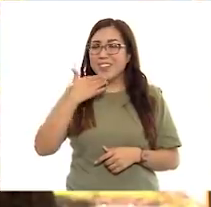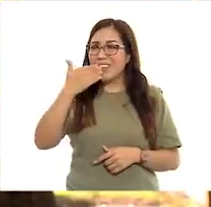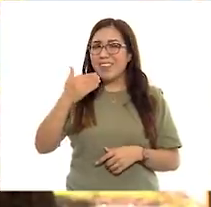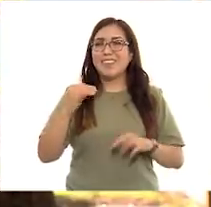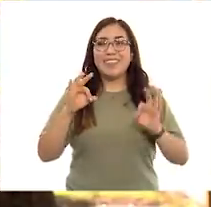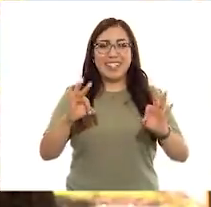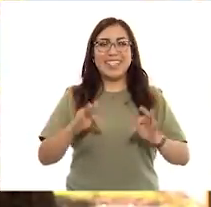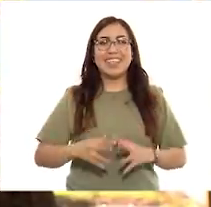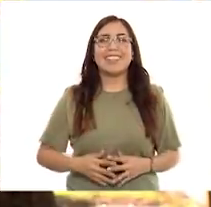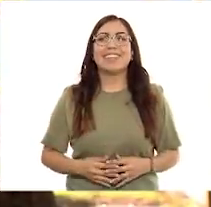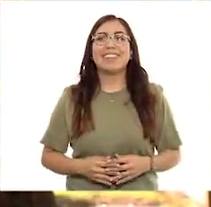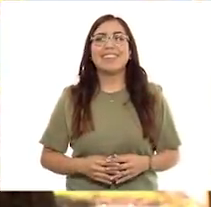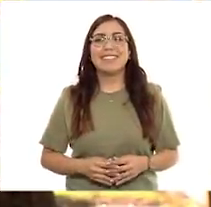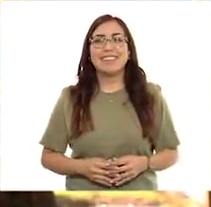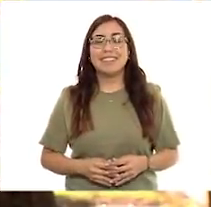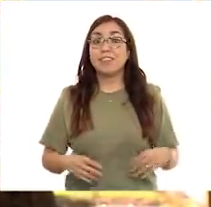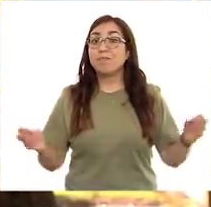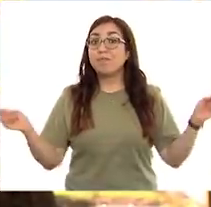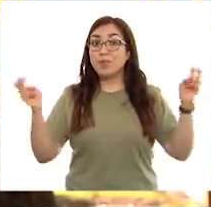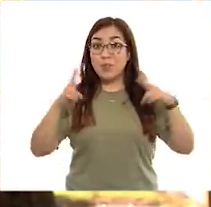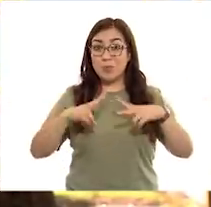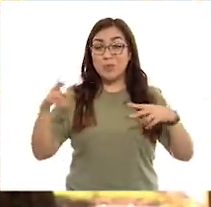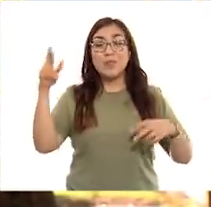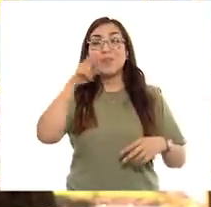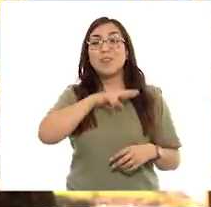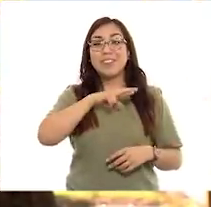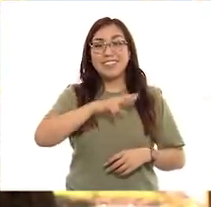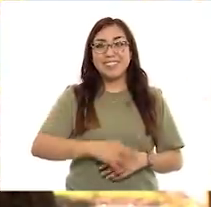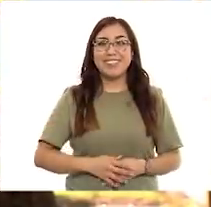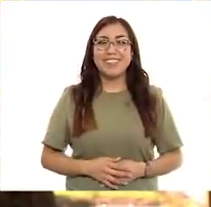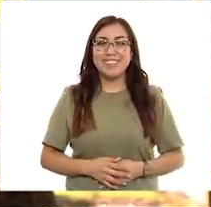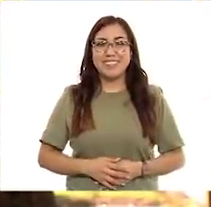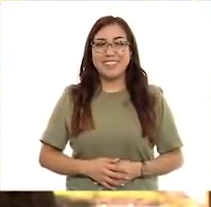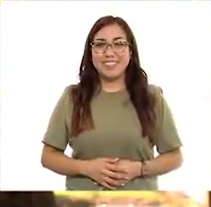¡Muy bien! ¡Nos vemos pronto!